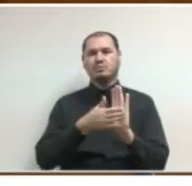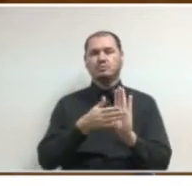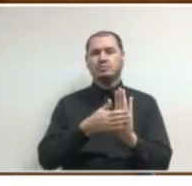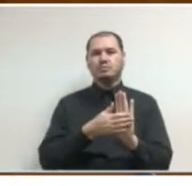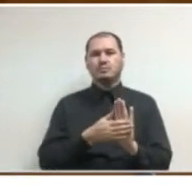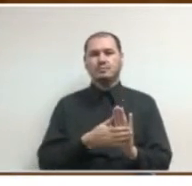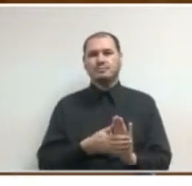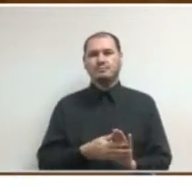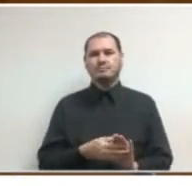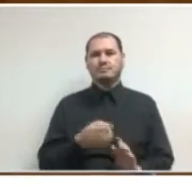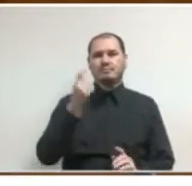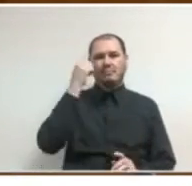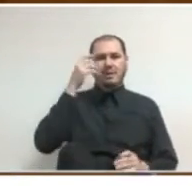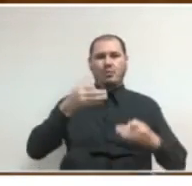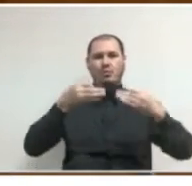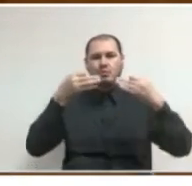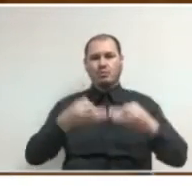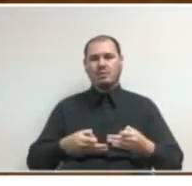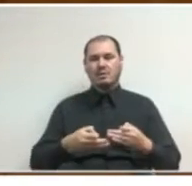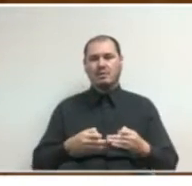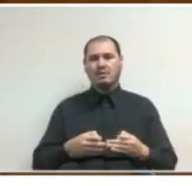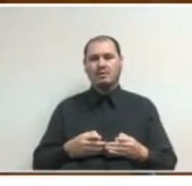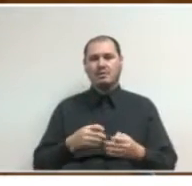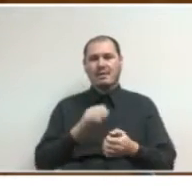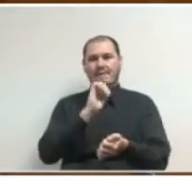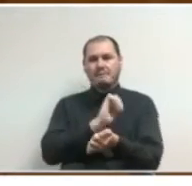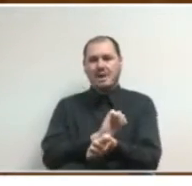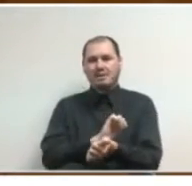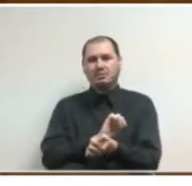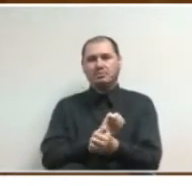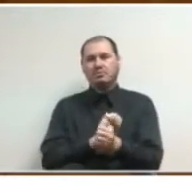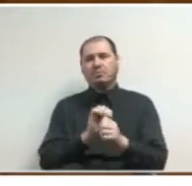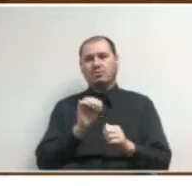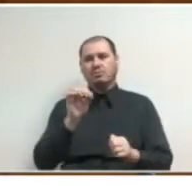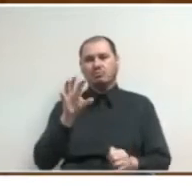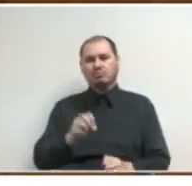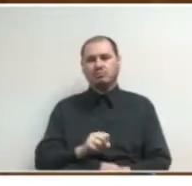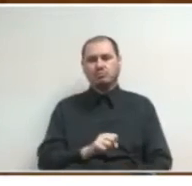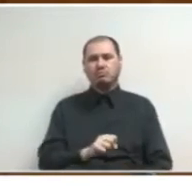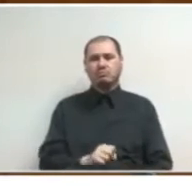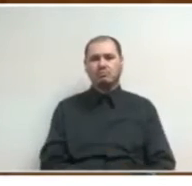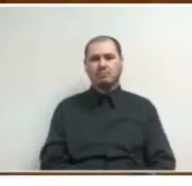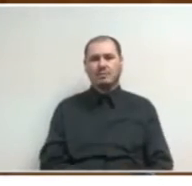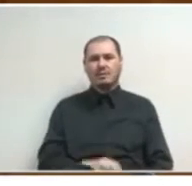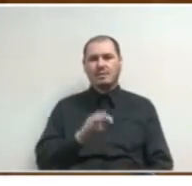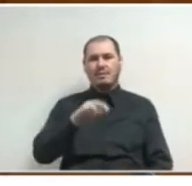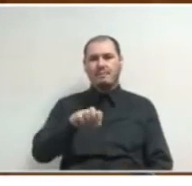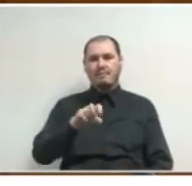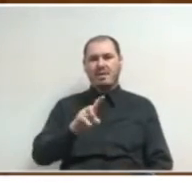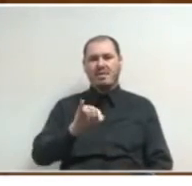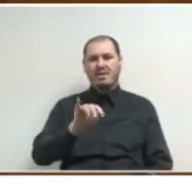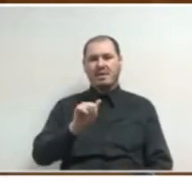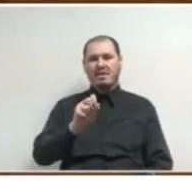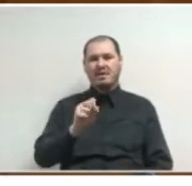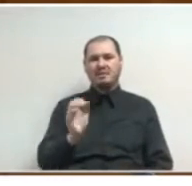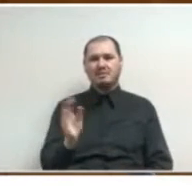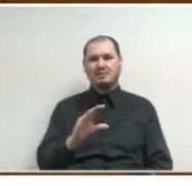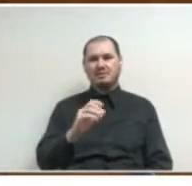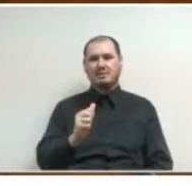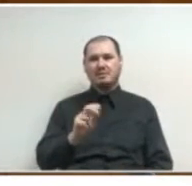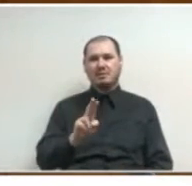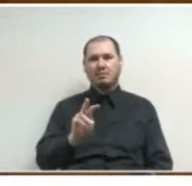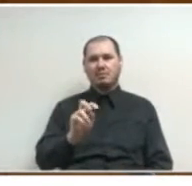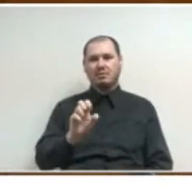Y que tú, Aisha, oye, aplica por a Janguape, medida cautelar, oye, va a ir supe. Mucha polémica en